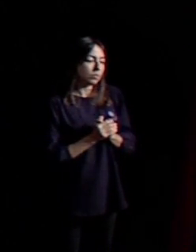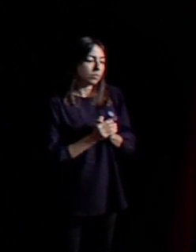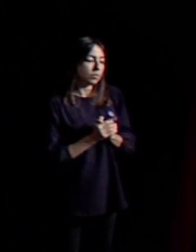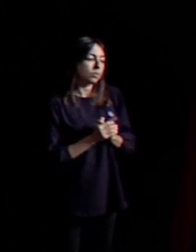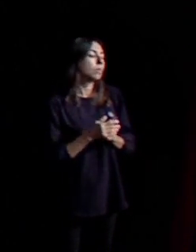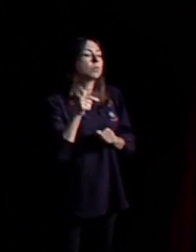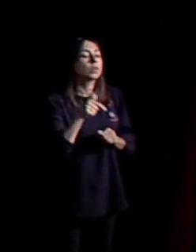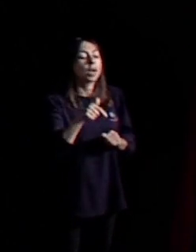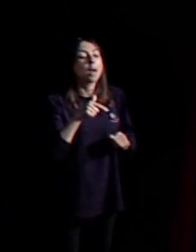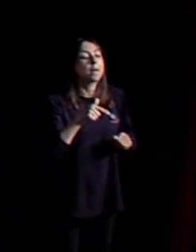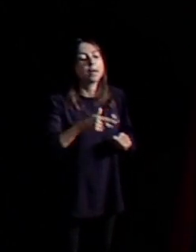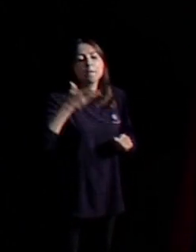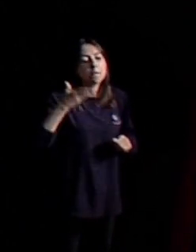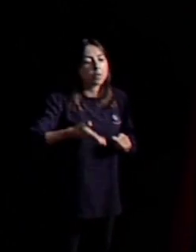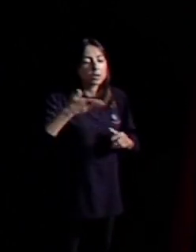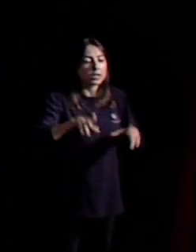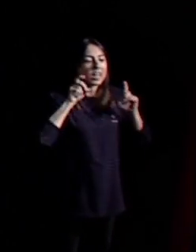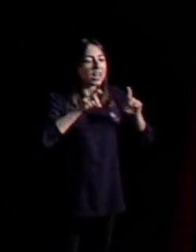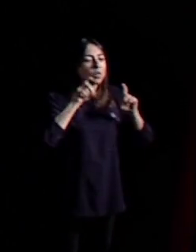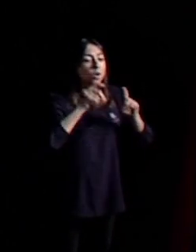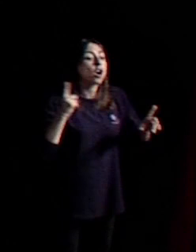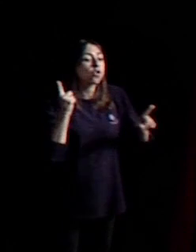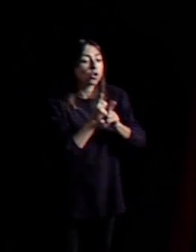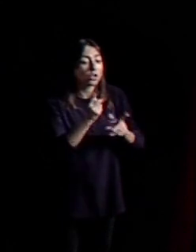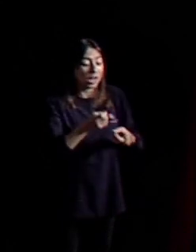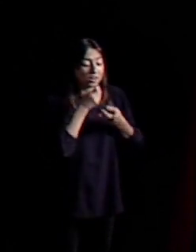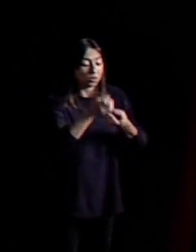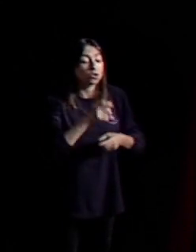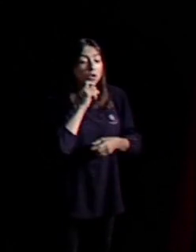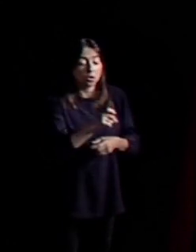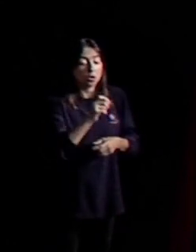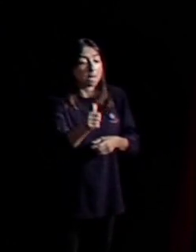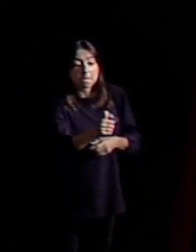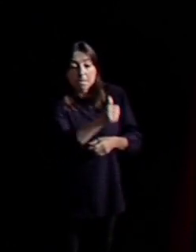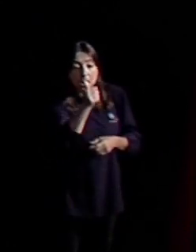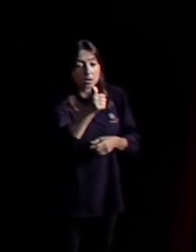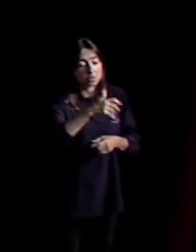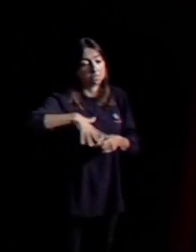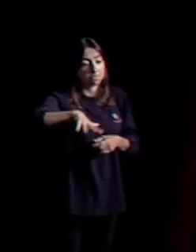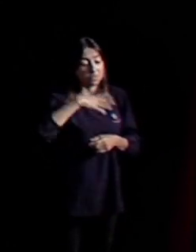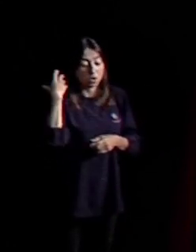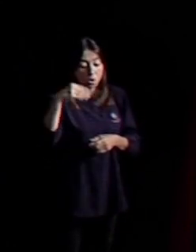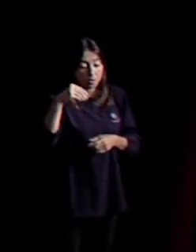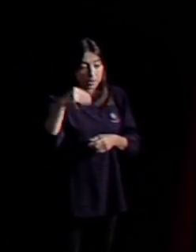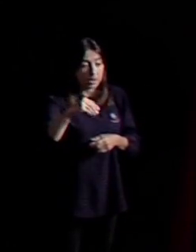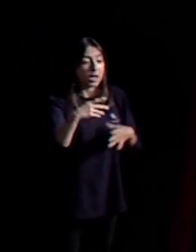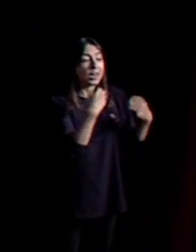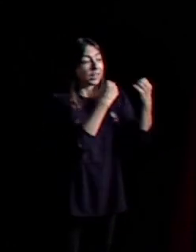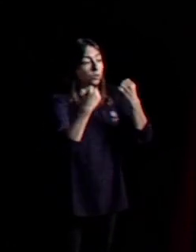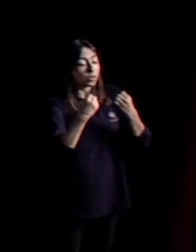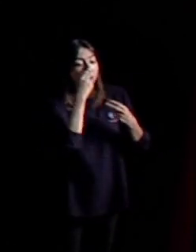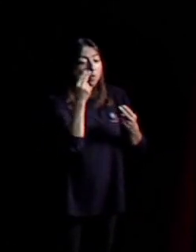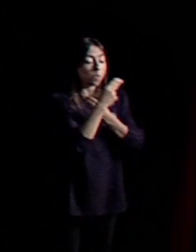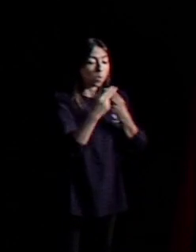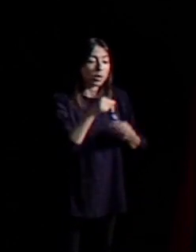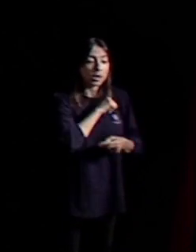Es esencial educar contra el discurso de odio, sobre todo en la adolescencia. Las instituciones, tanto públicas como